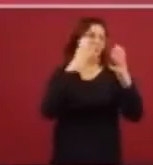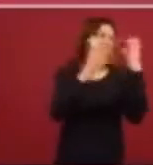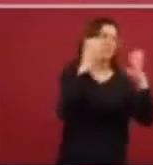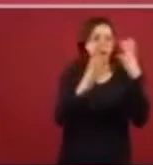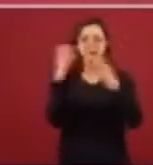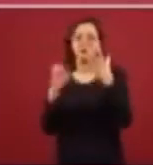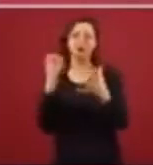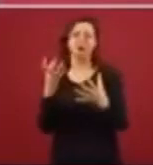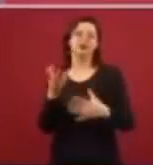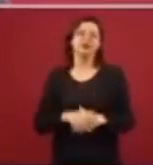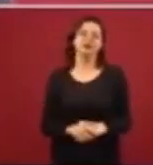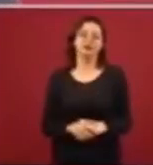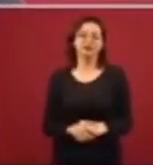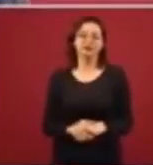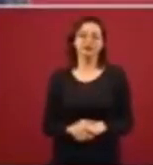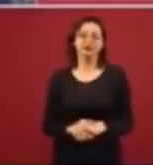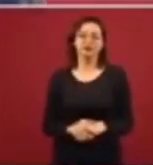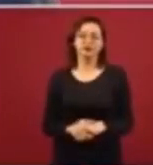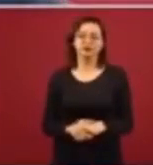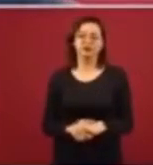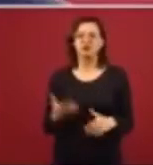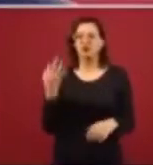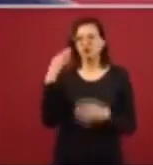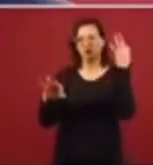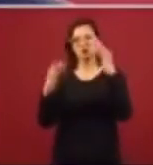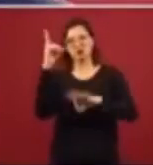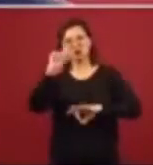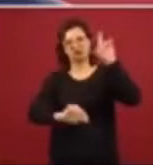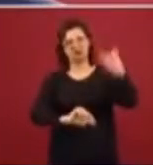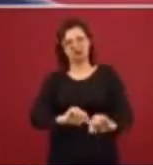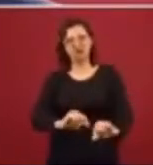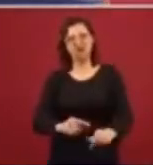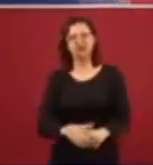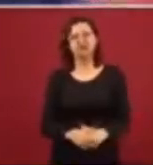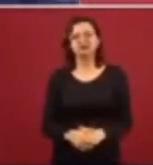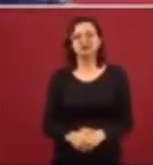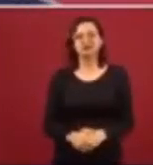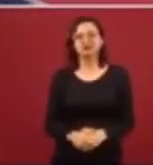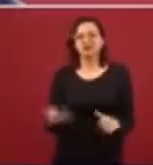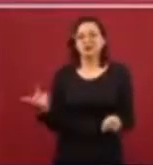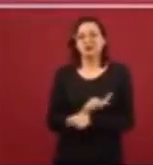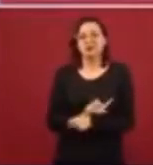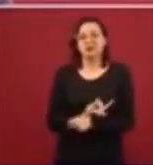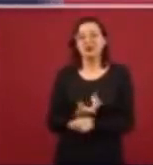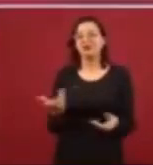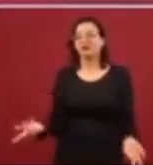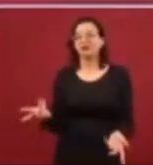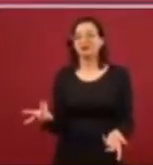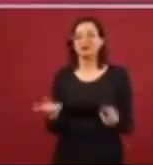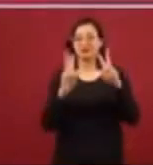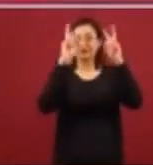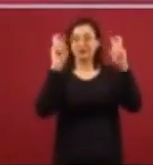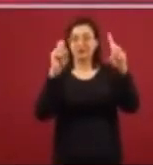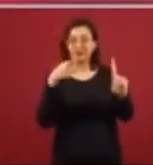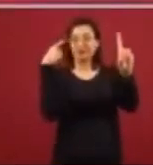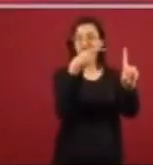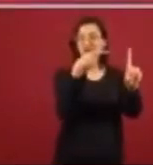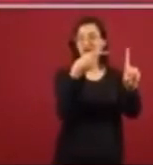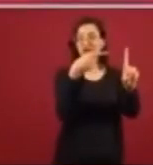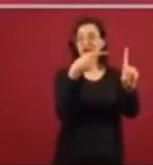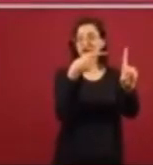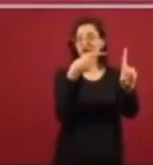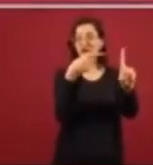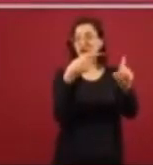para hasta humillarlos. Y entonces yo no quiero que los actos nuestros, claro que